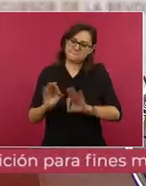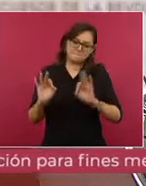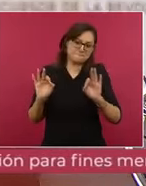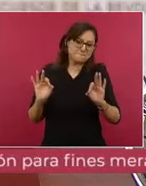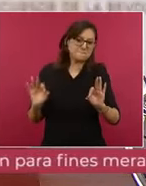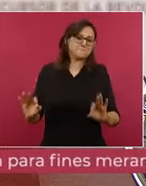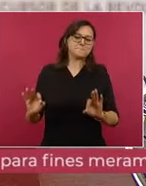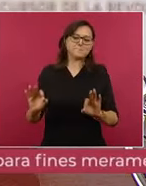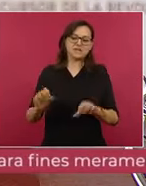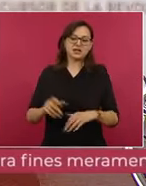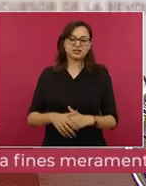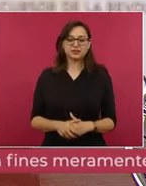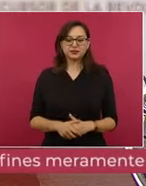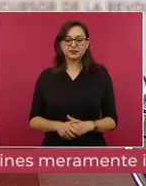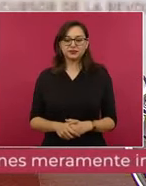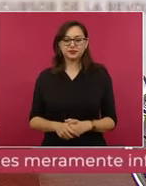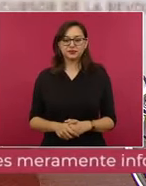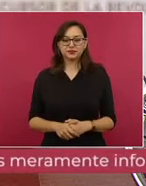de Estados Unidos.